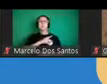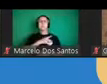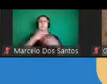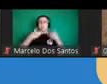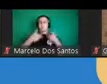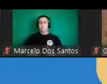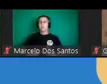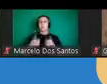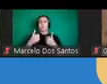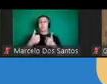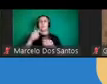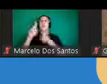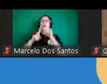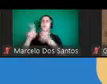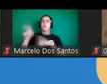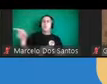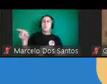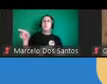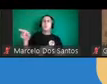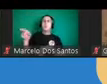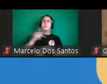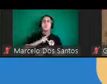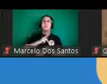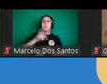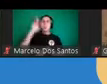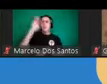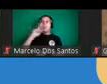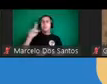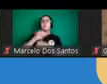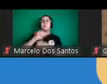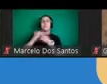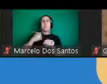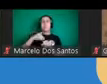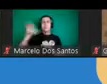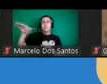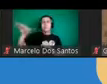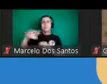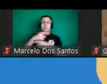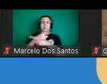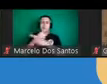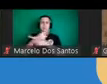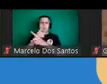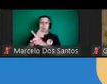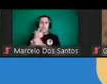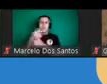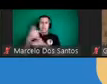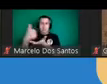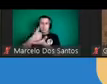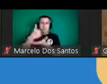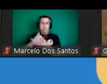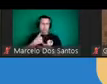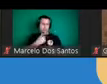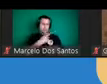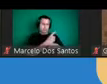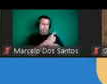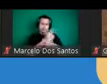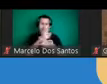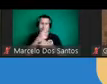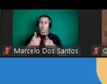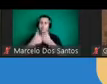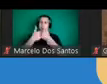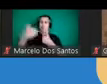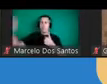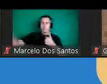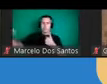algunas adaptaciones para tener una vida normal. Muy interesante, excelente, es cierto. Es por eso